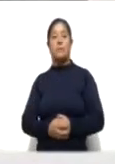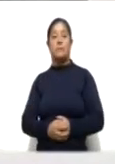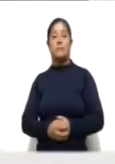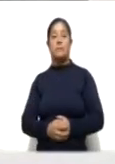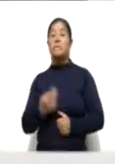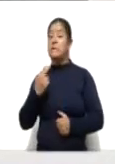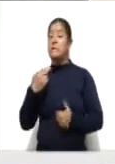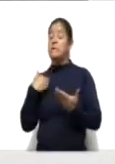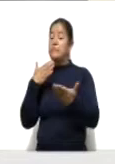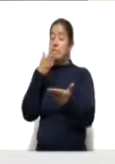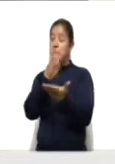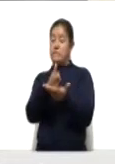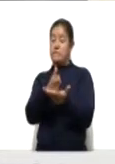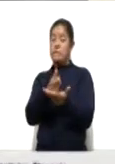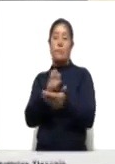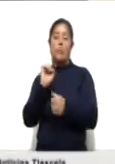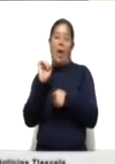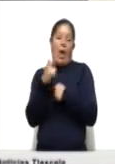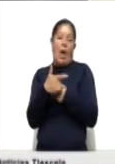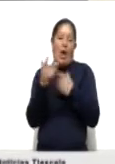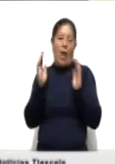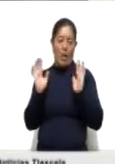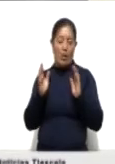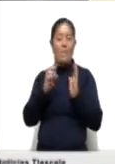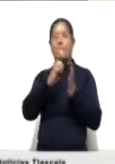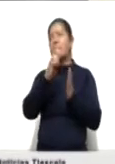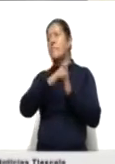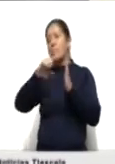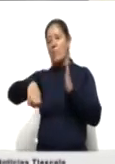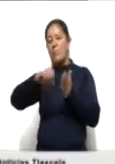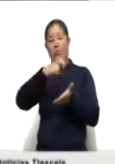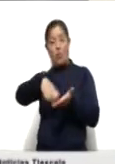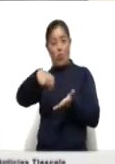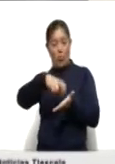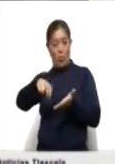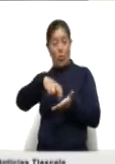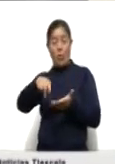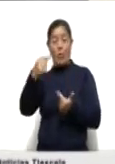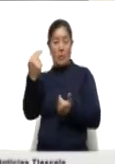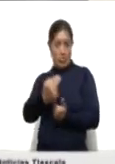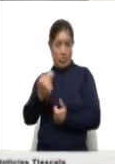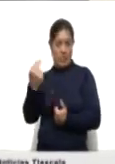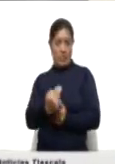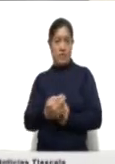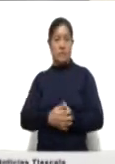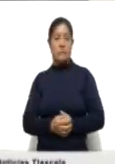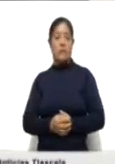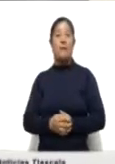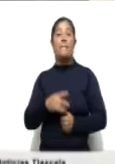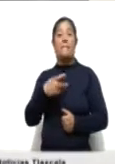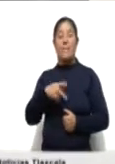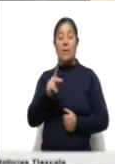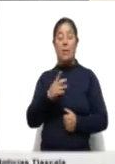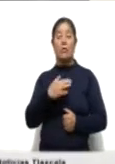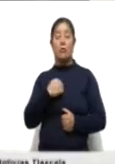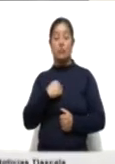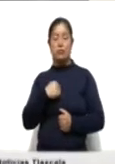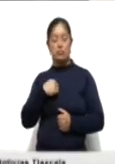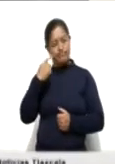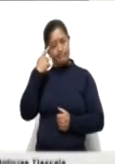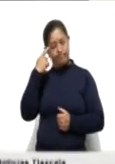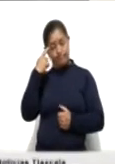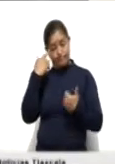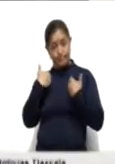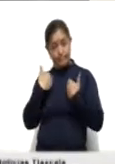necesidad de acudir por alguna situación como compras indispensables, ¿no? Sin embargo, si nosotros tomamos esa